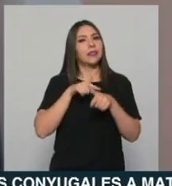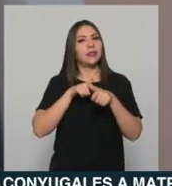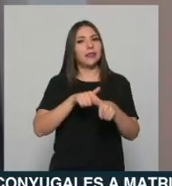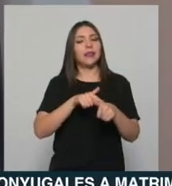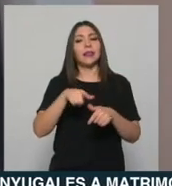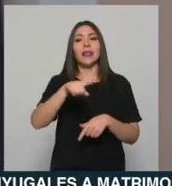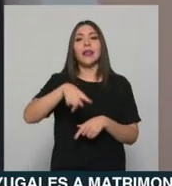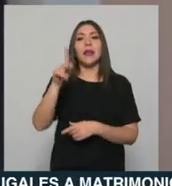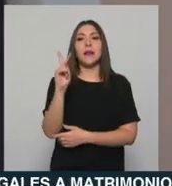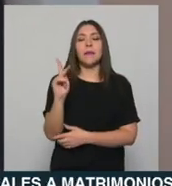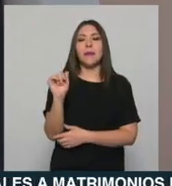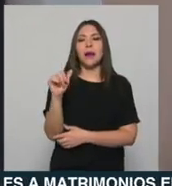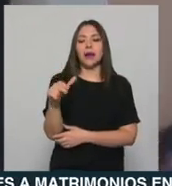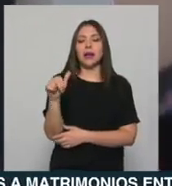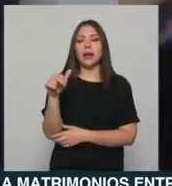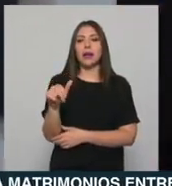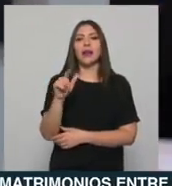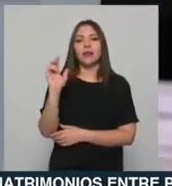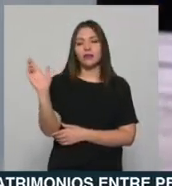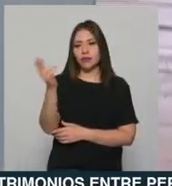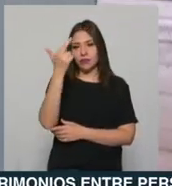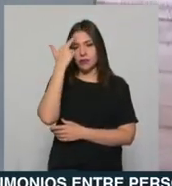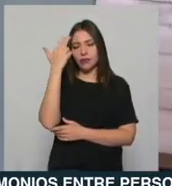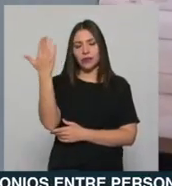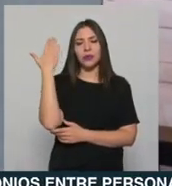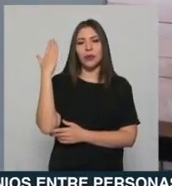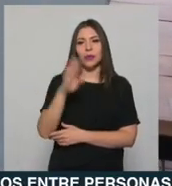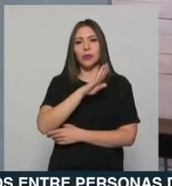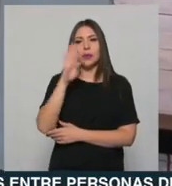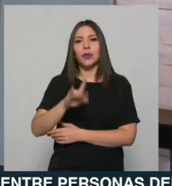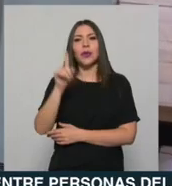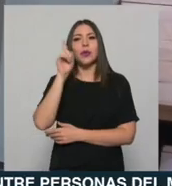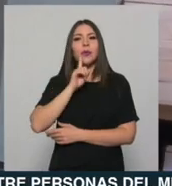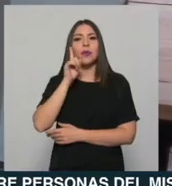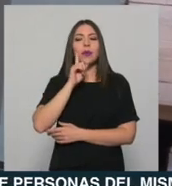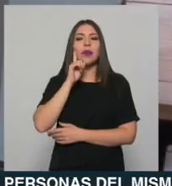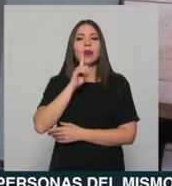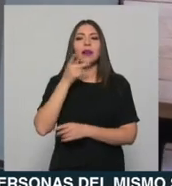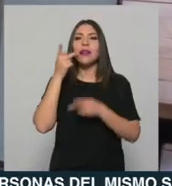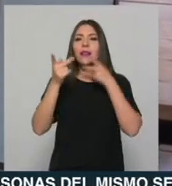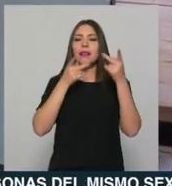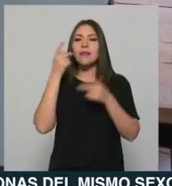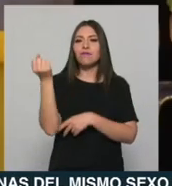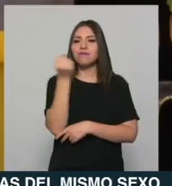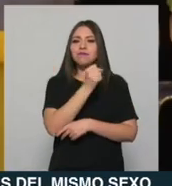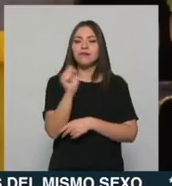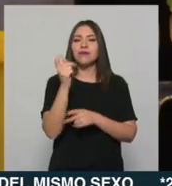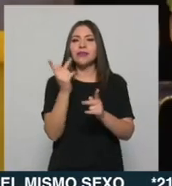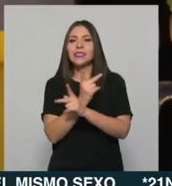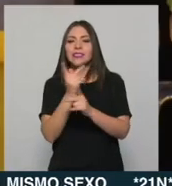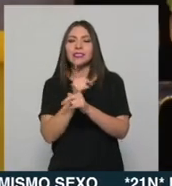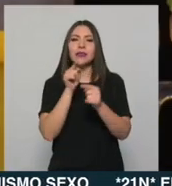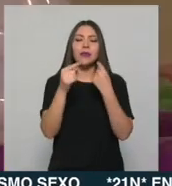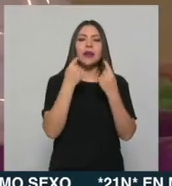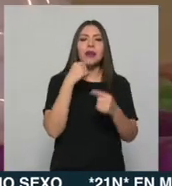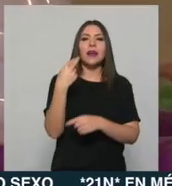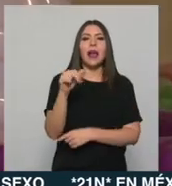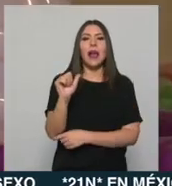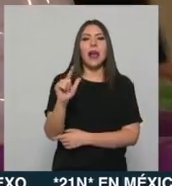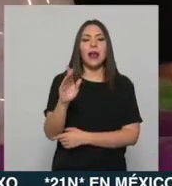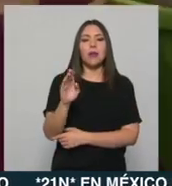rincón en memoria de la recién fallecida reina del albur, Lourdes Ruiz. A través de sus